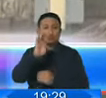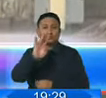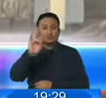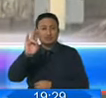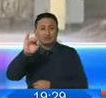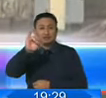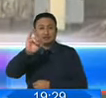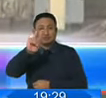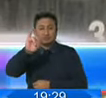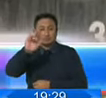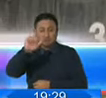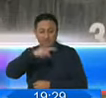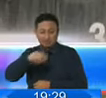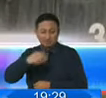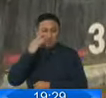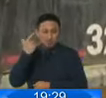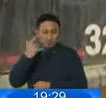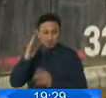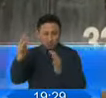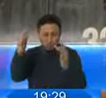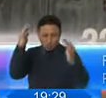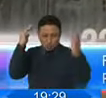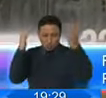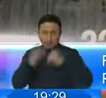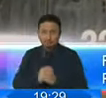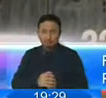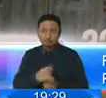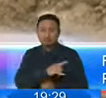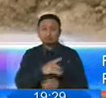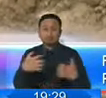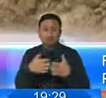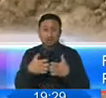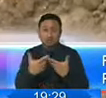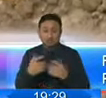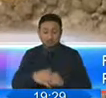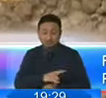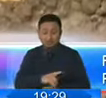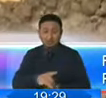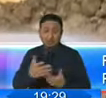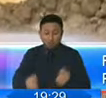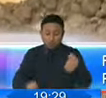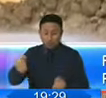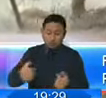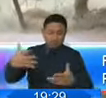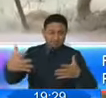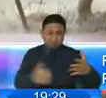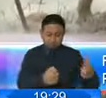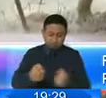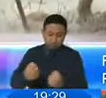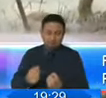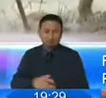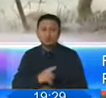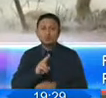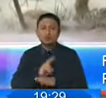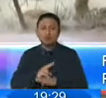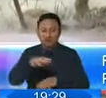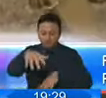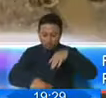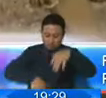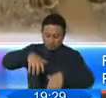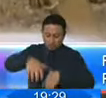Ibias, como expertos en selva. En el lugar incautaron maquinaria pesada que era utilizada para socavar el terreno y otros equipos que